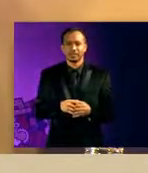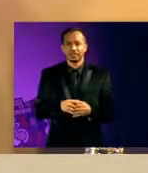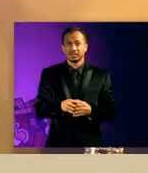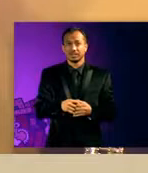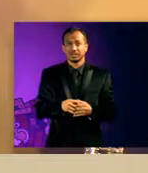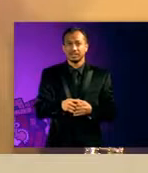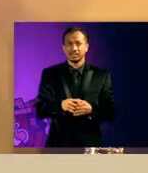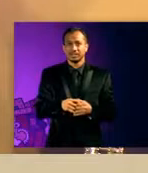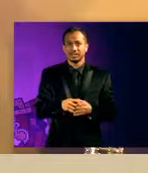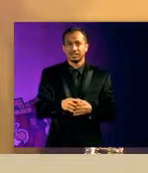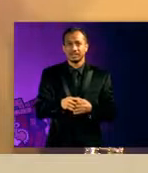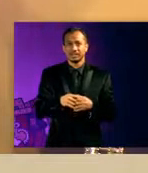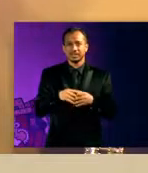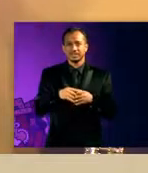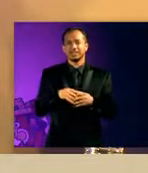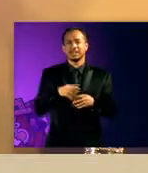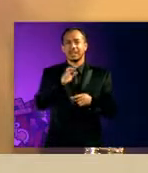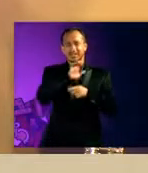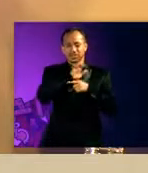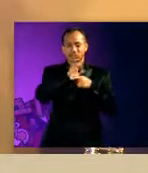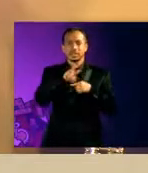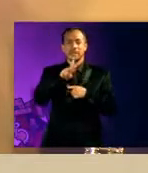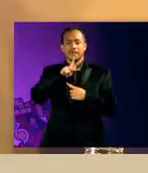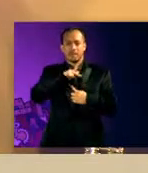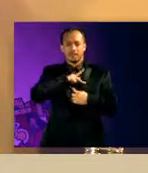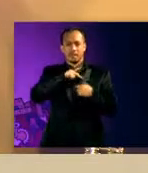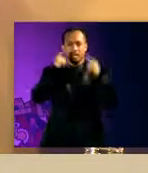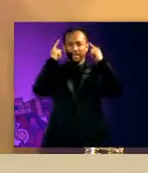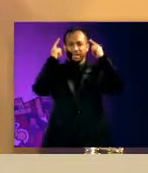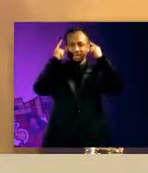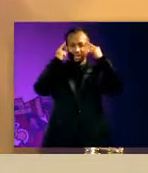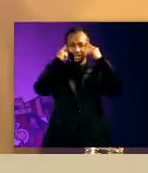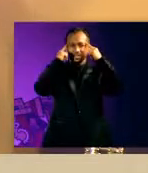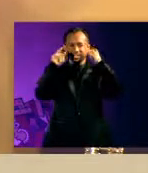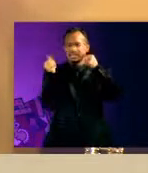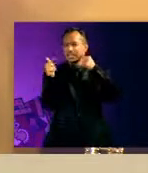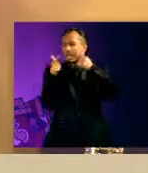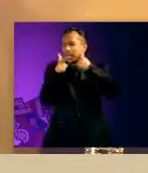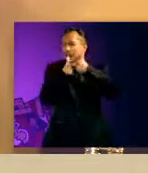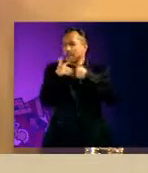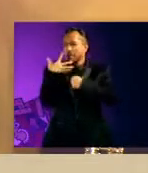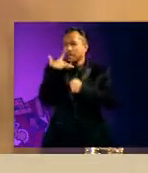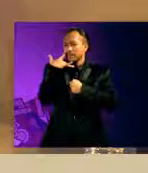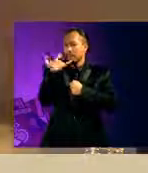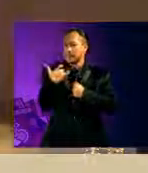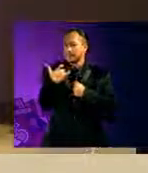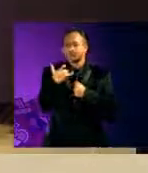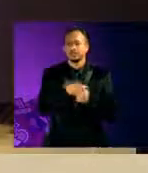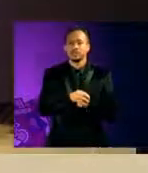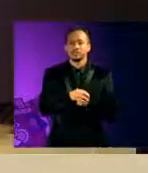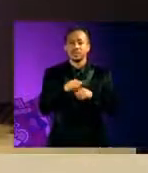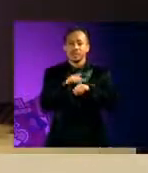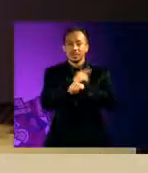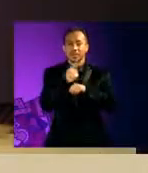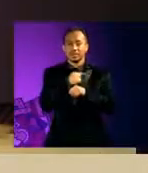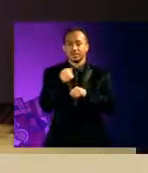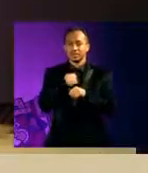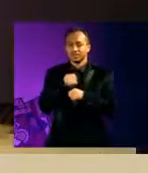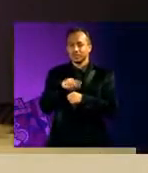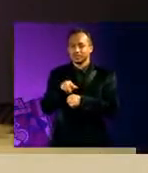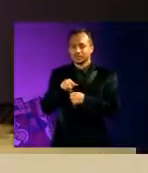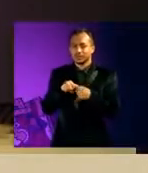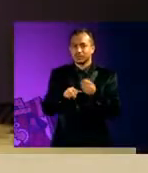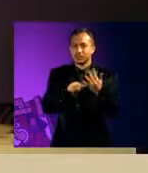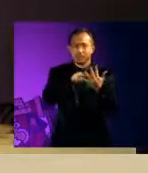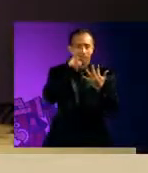eso es una cabeza extraña porque leo mucho más ensayos que literatura